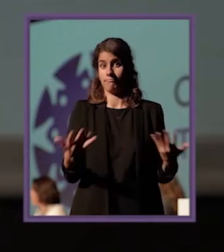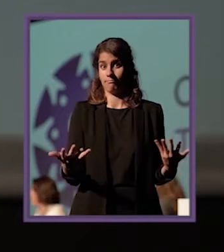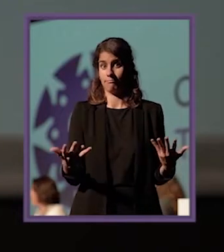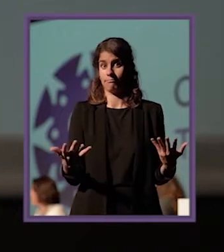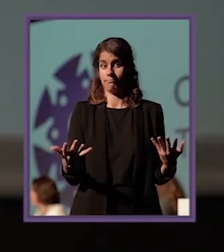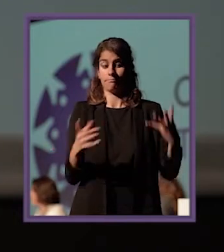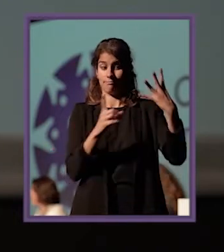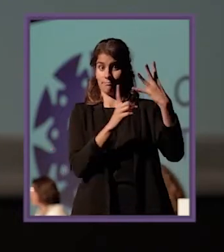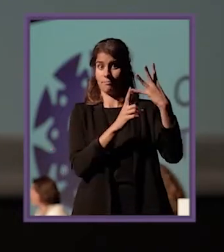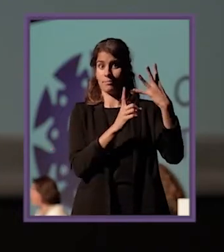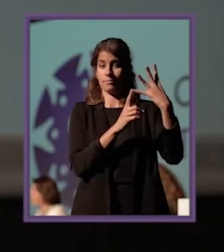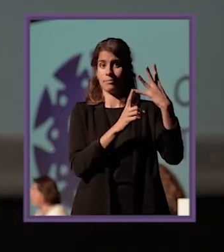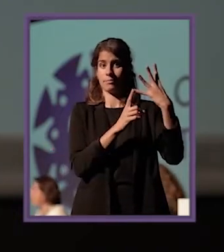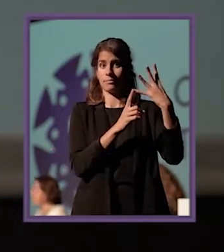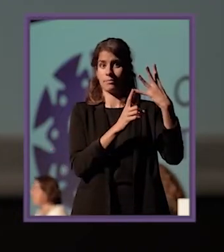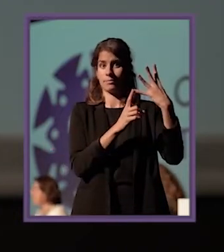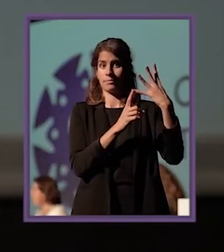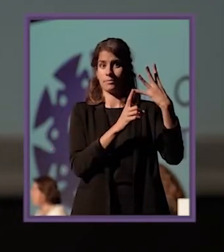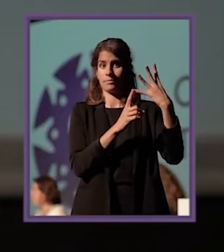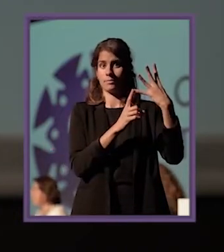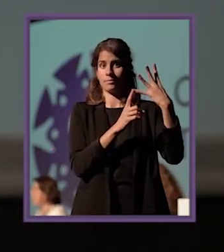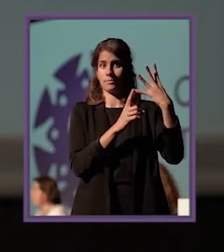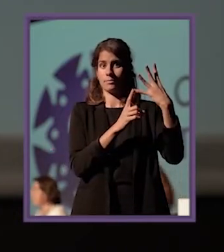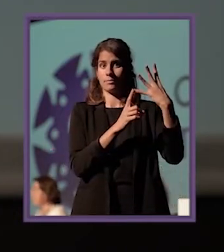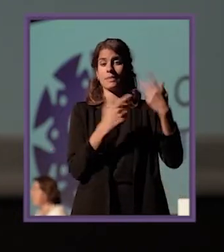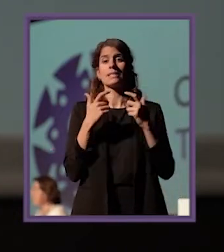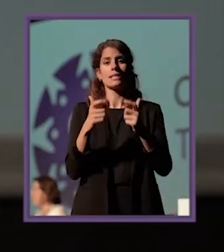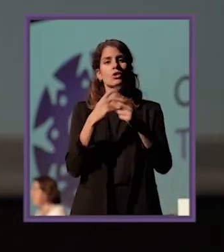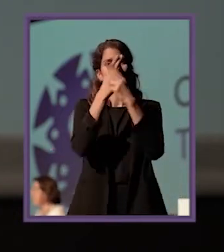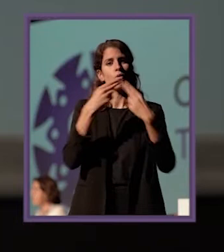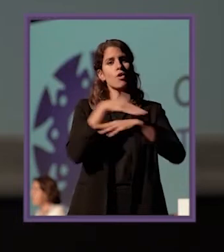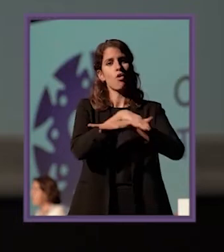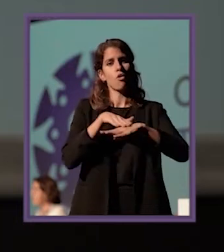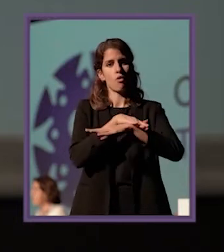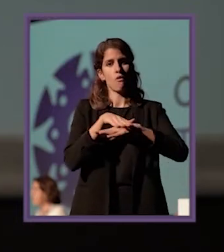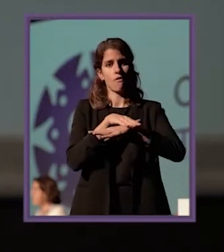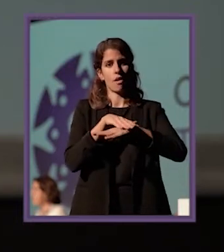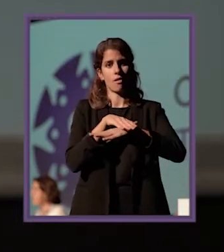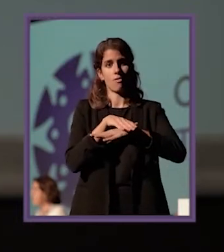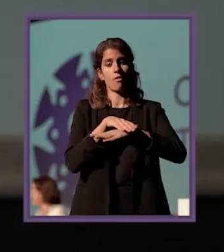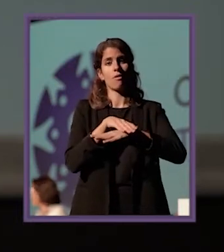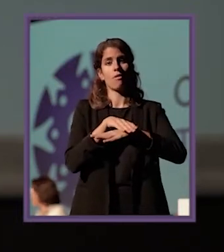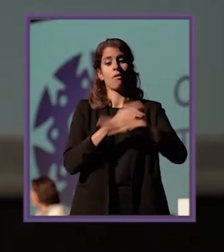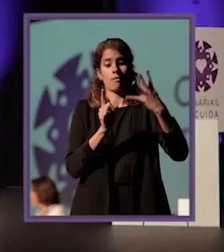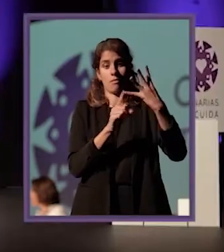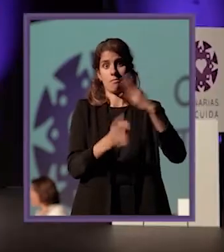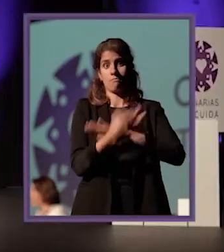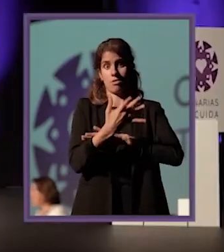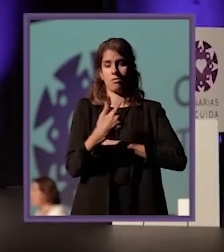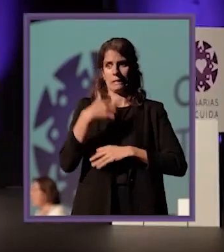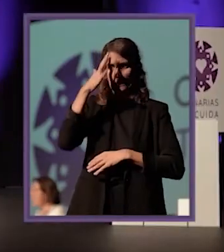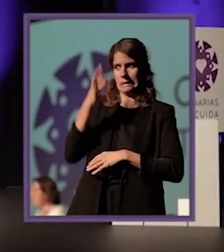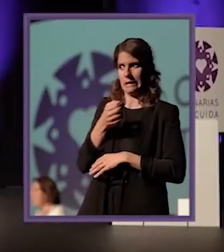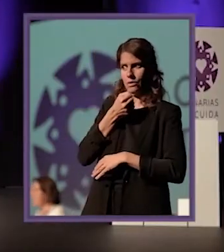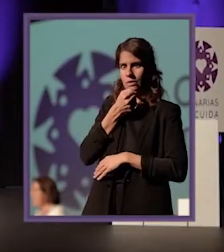se basa el poner los cimientos desde el sector público para el Canarias Te Cuida. Esto yo creo que... Yo no